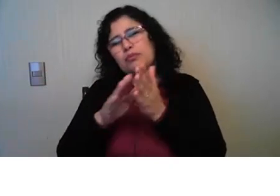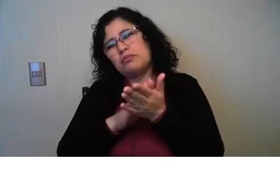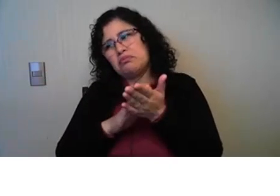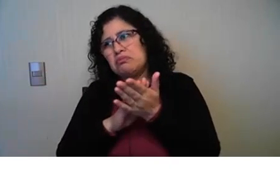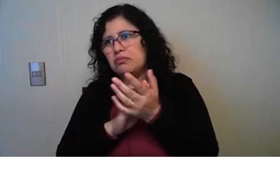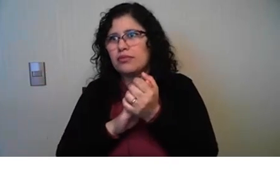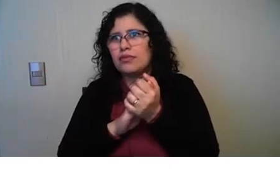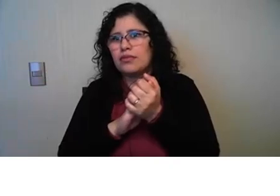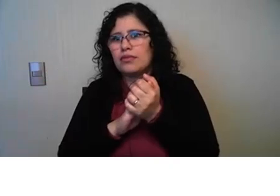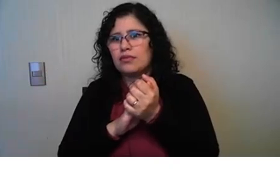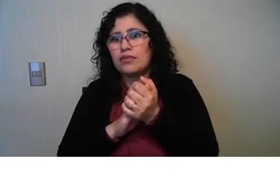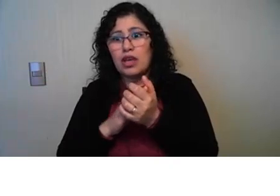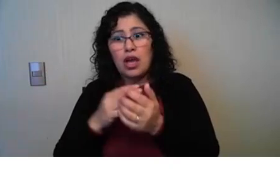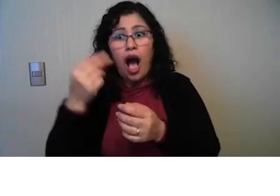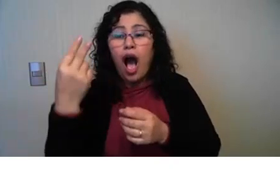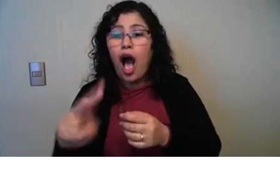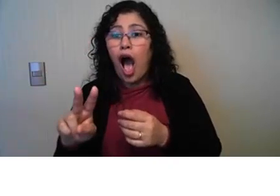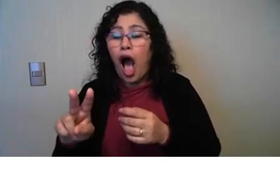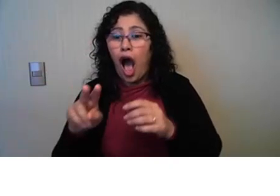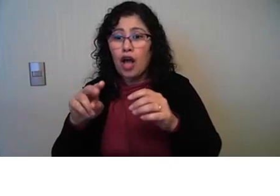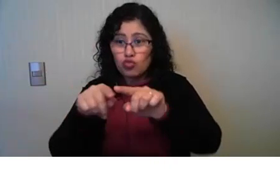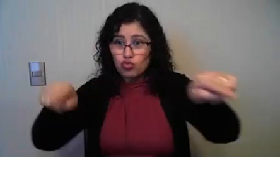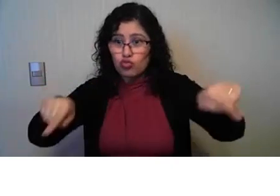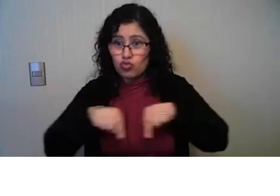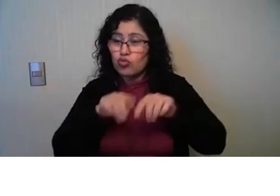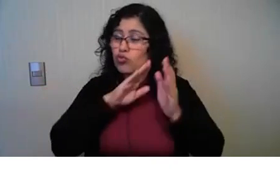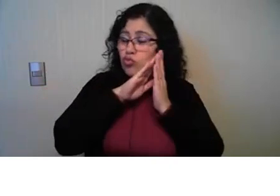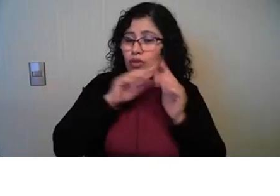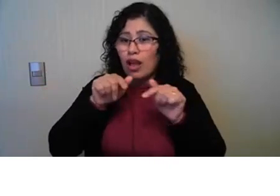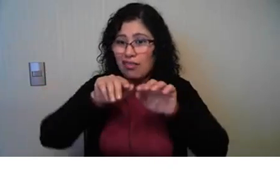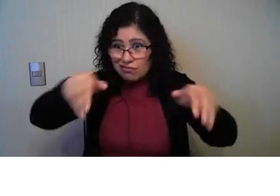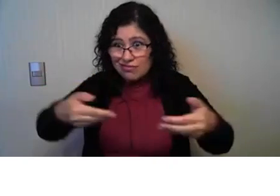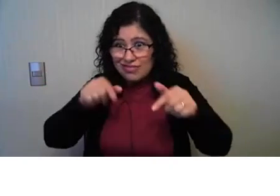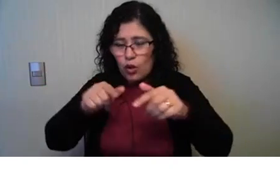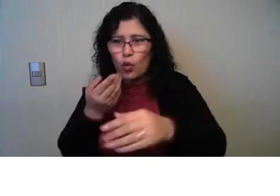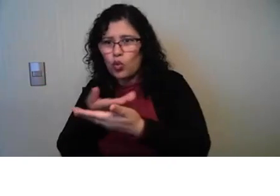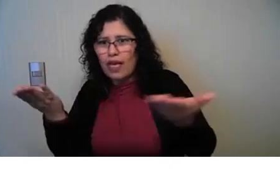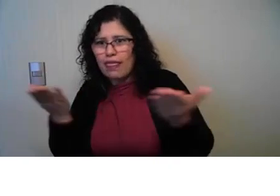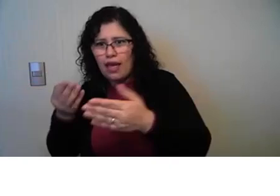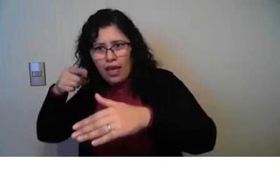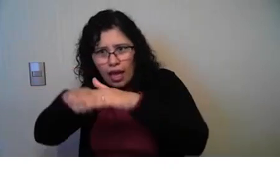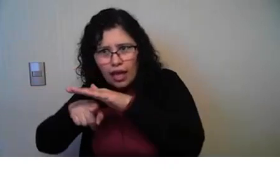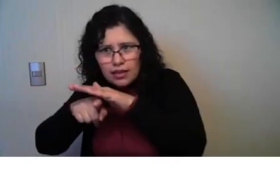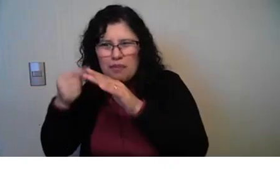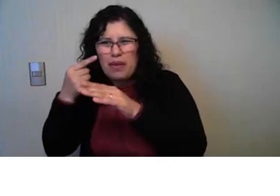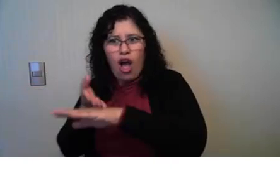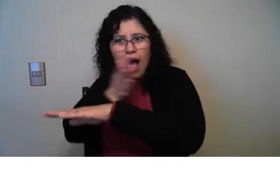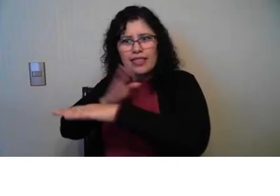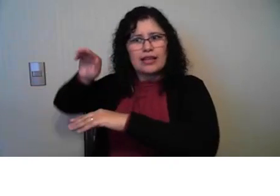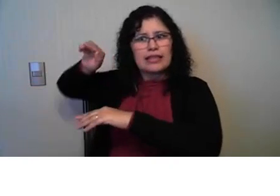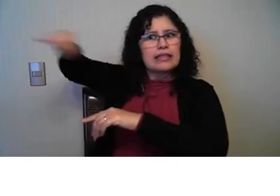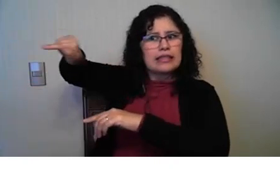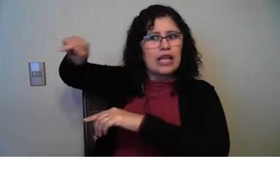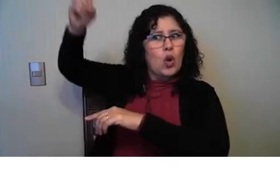por ejemplo, a su pieza de noche, automáticamente enciende la luz, ¿ya? Es un movimiento que